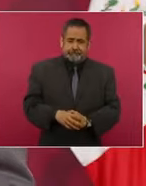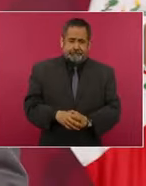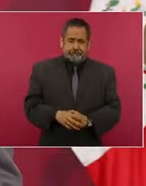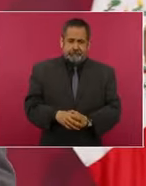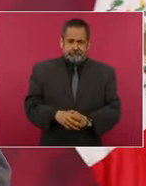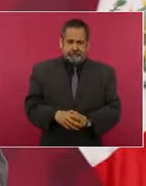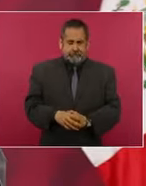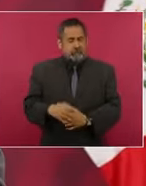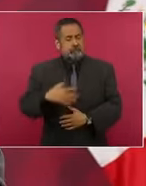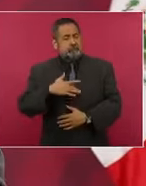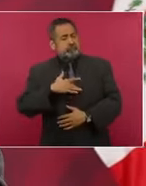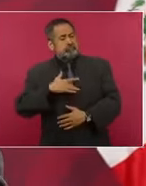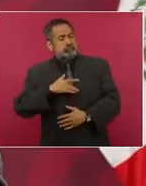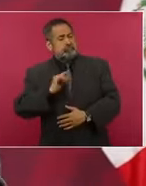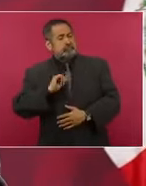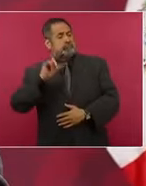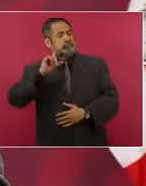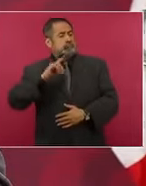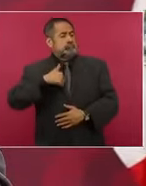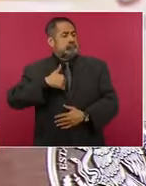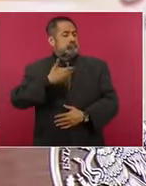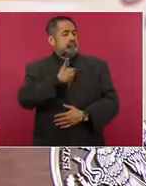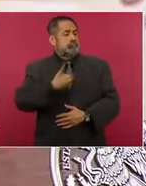¿Para sentirnos muy importantes?